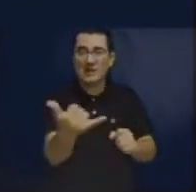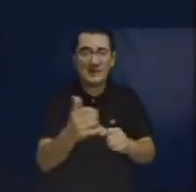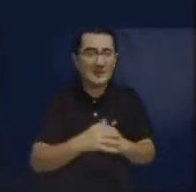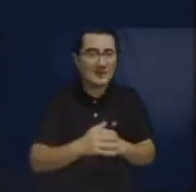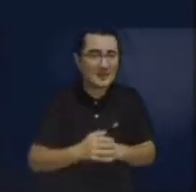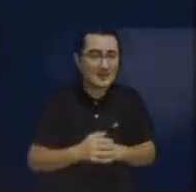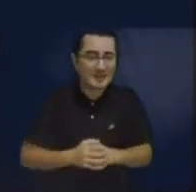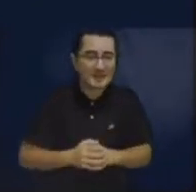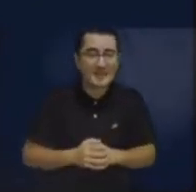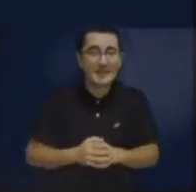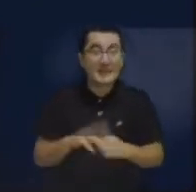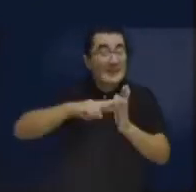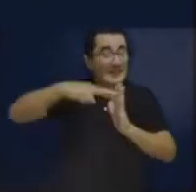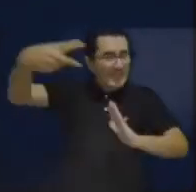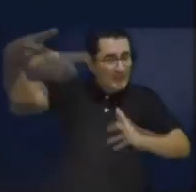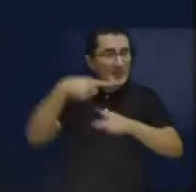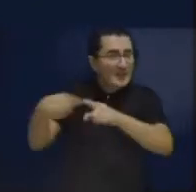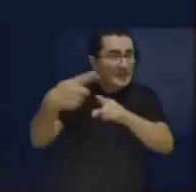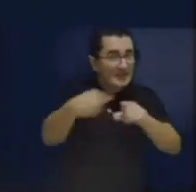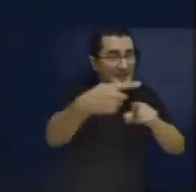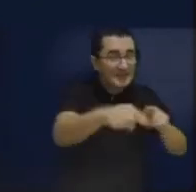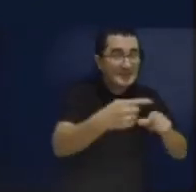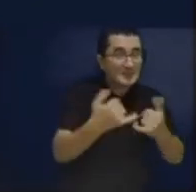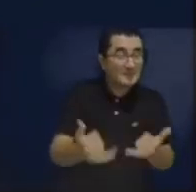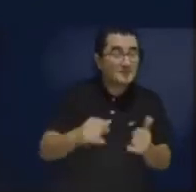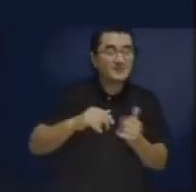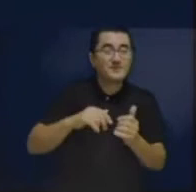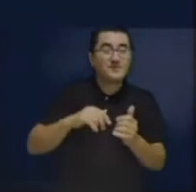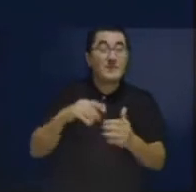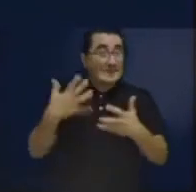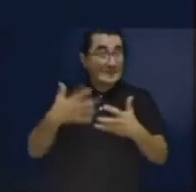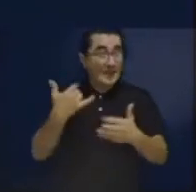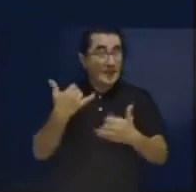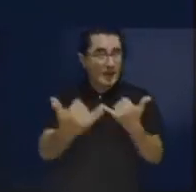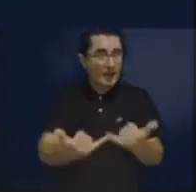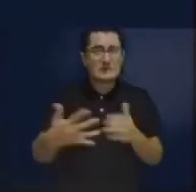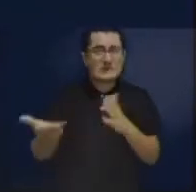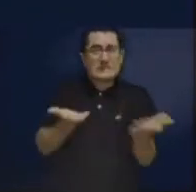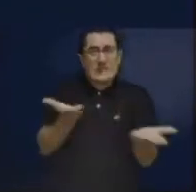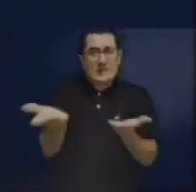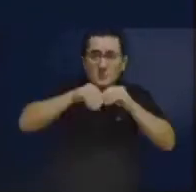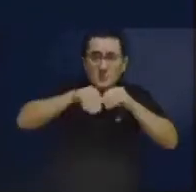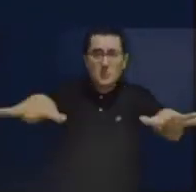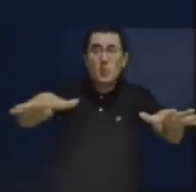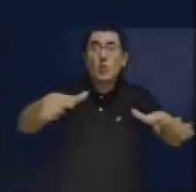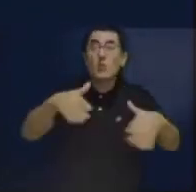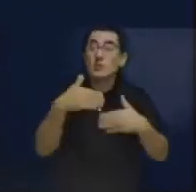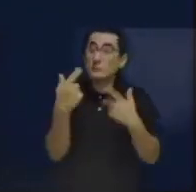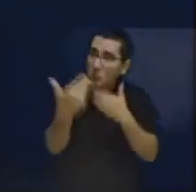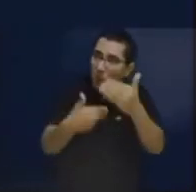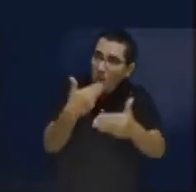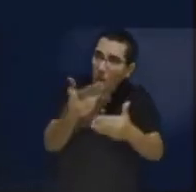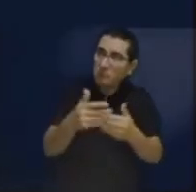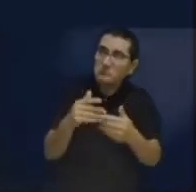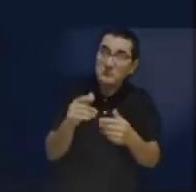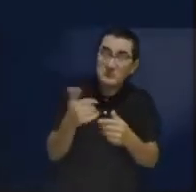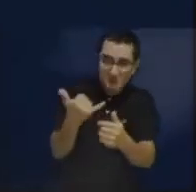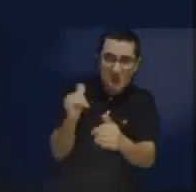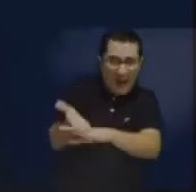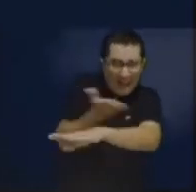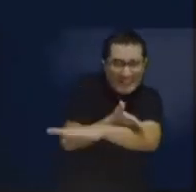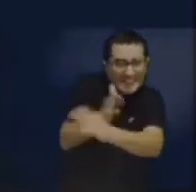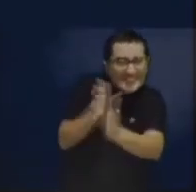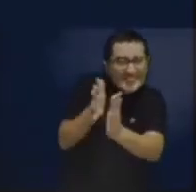tecnologías de manera exponencial, hace que nuestro sistema como tal, los servicios públicos, pues tengan que, como les mencionaba, una generación de